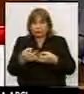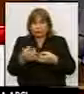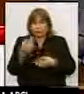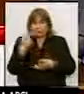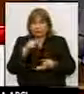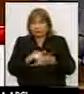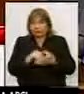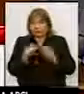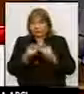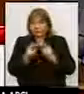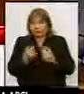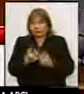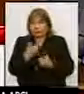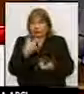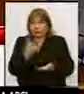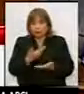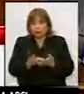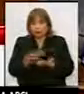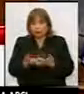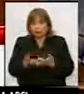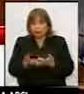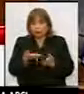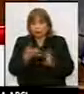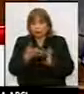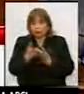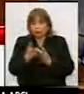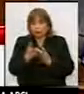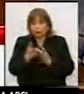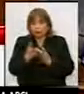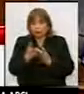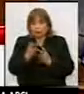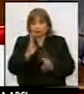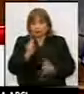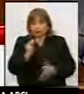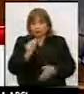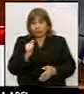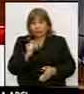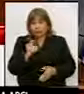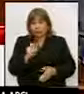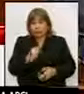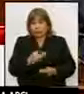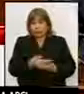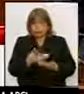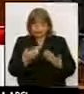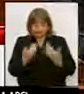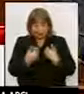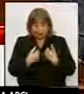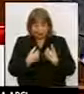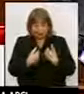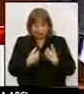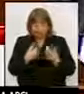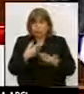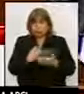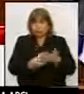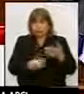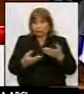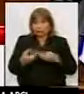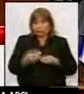este sector. Esa es la propuesta y en esa medida la bancada de Acción Popular tiene una propuesta